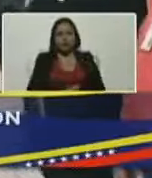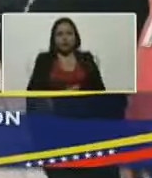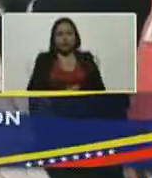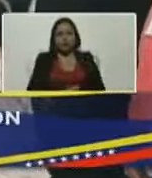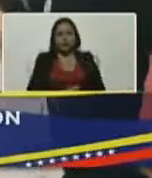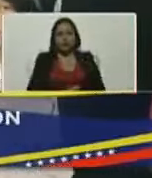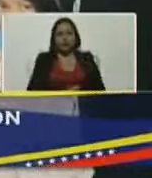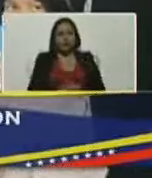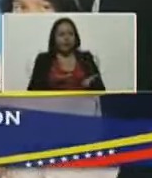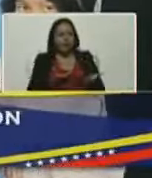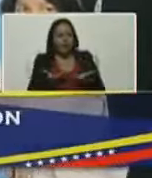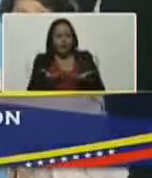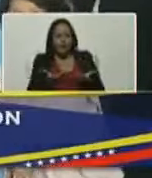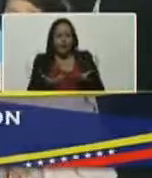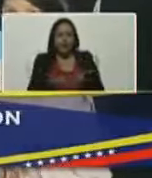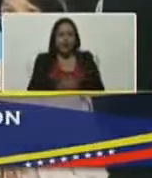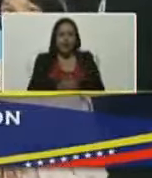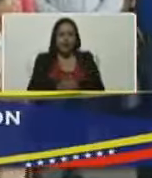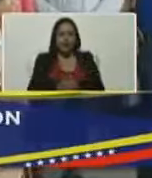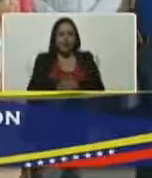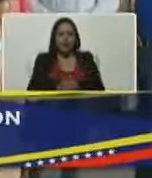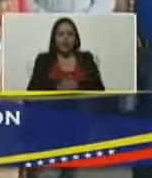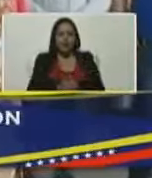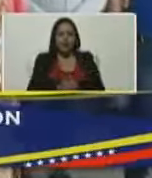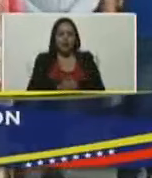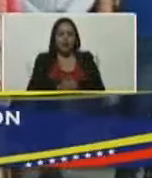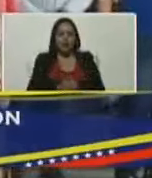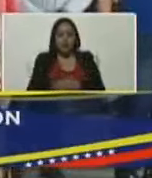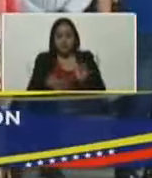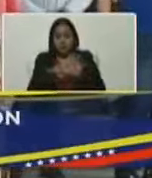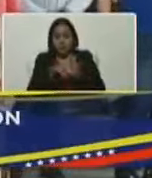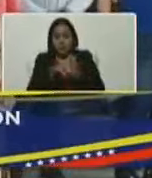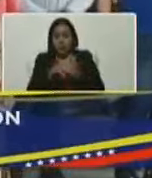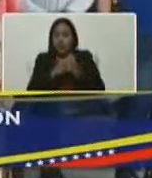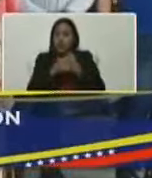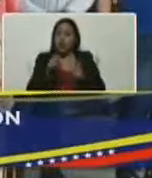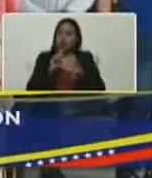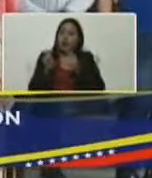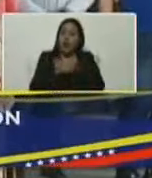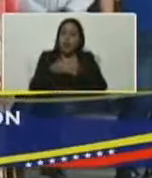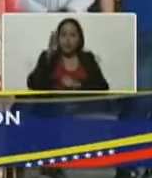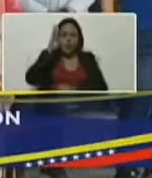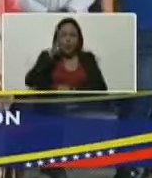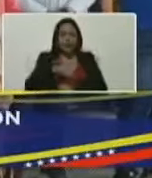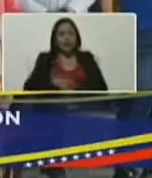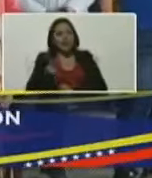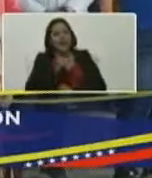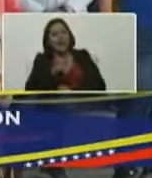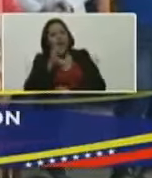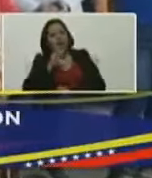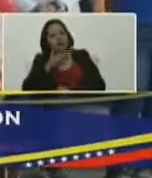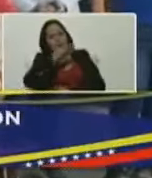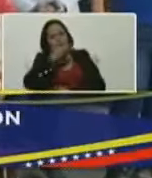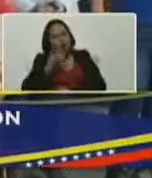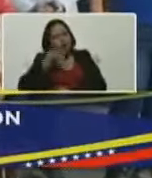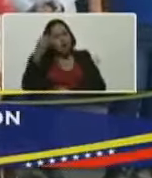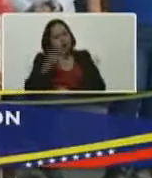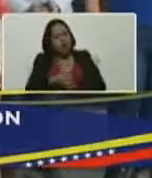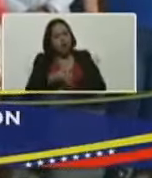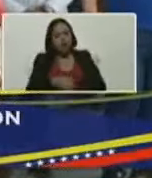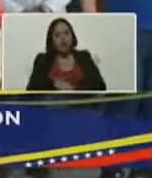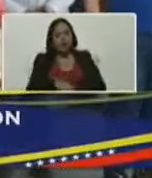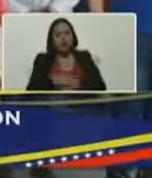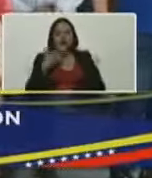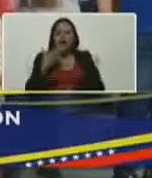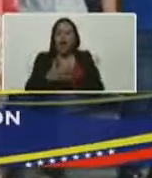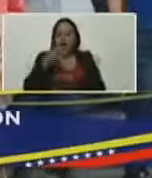para lo que viene, todos los cambios que vienen, ¿sí? Venezuela va a ir para mejor. Gracias